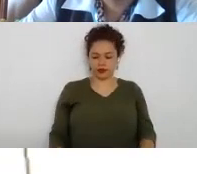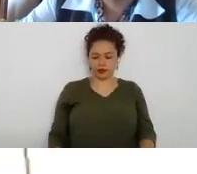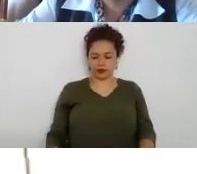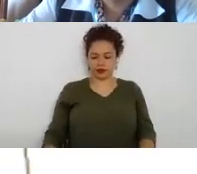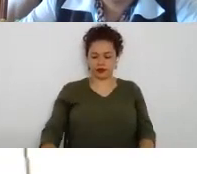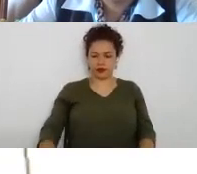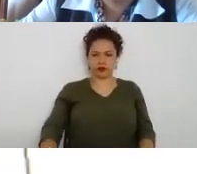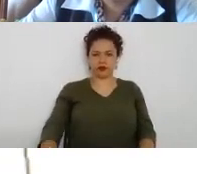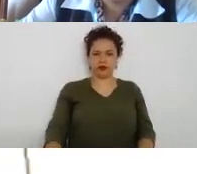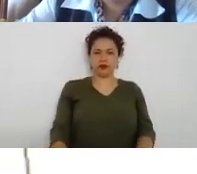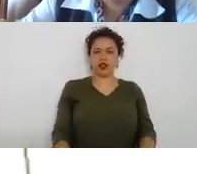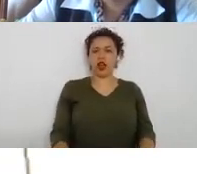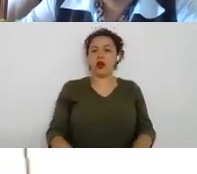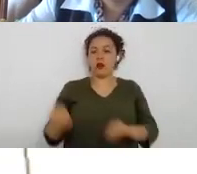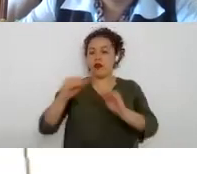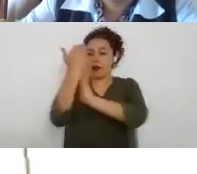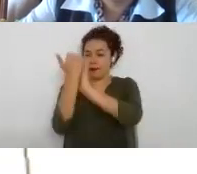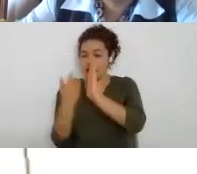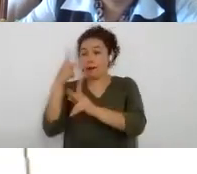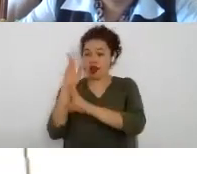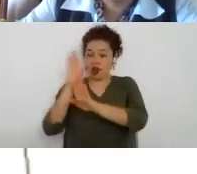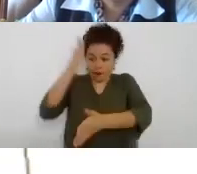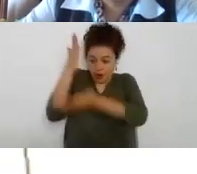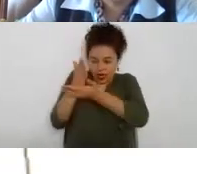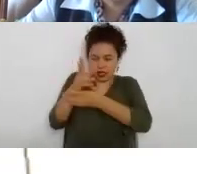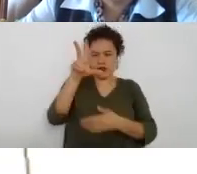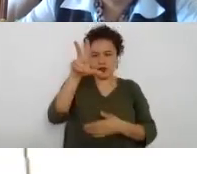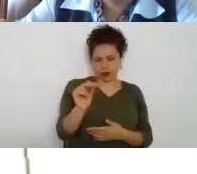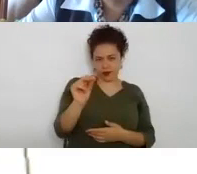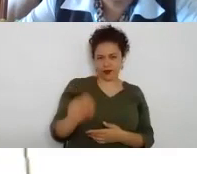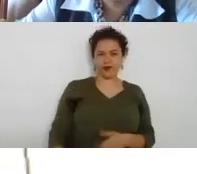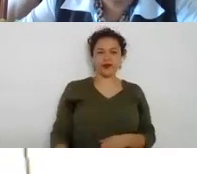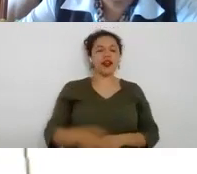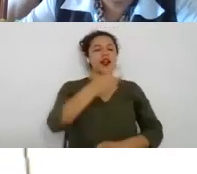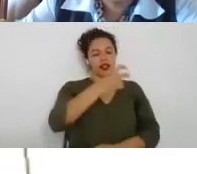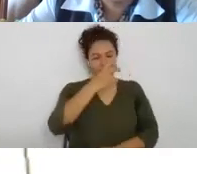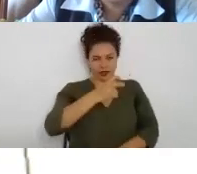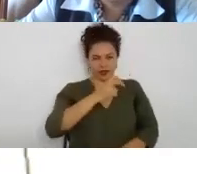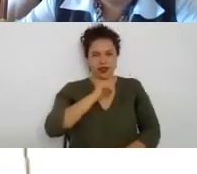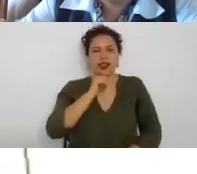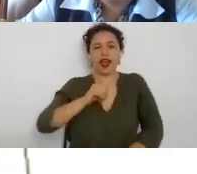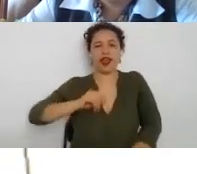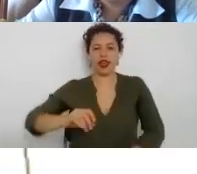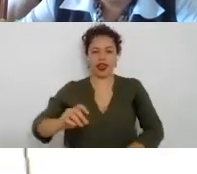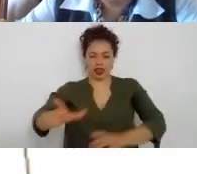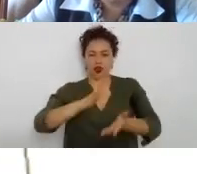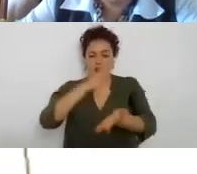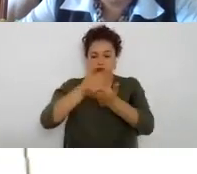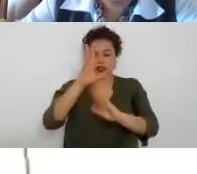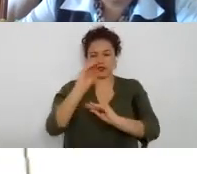Reducirla, pero no cerrarla completamente. exactamente, no restringir la movilidad, ¿de